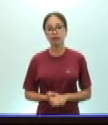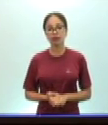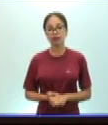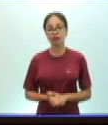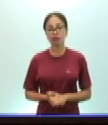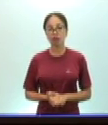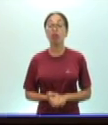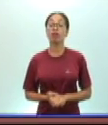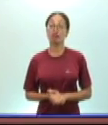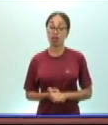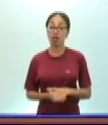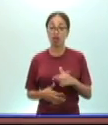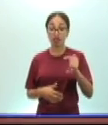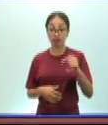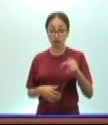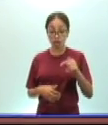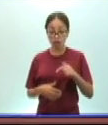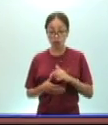Vamos entonces